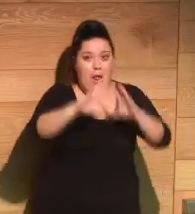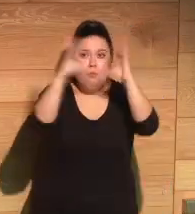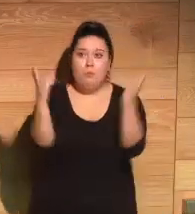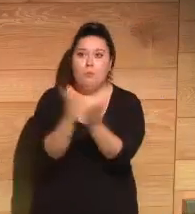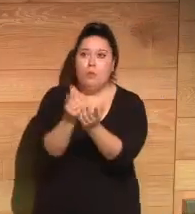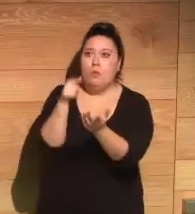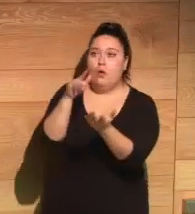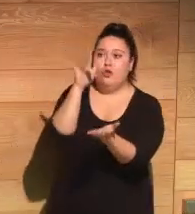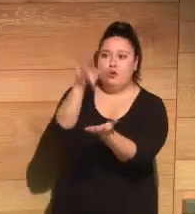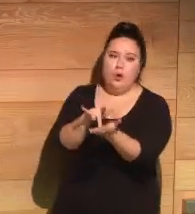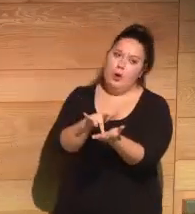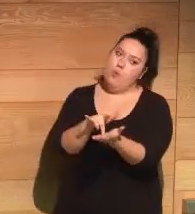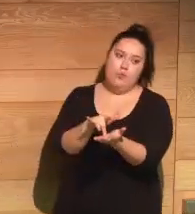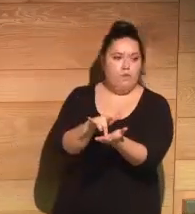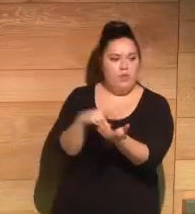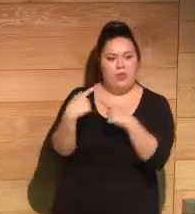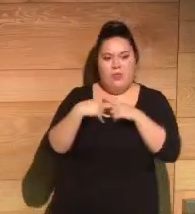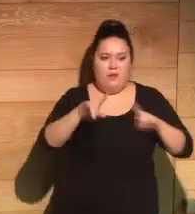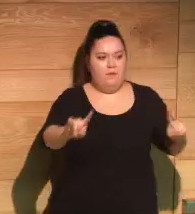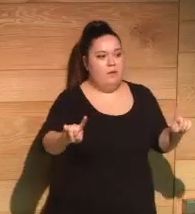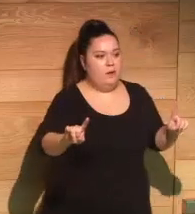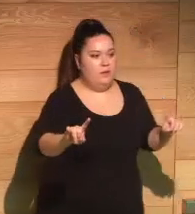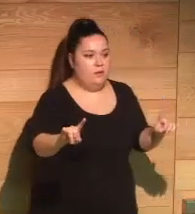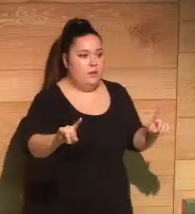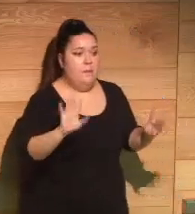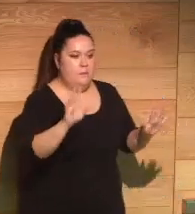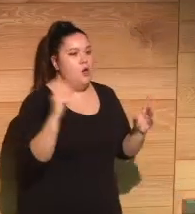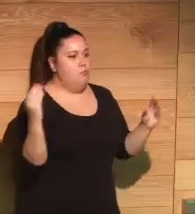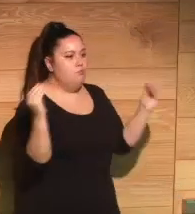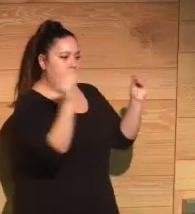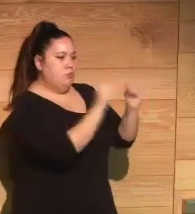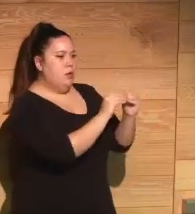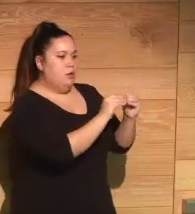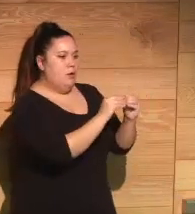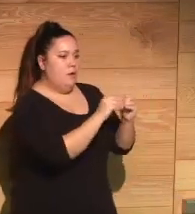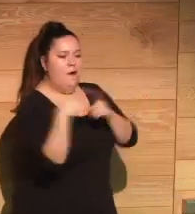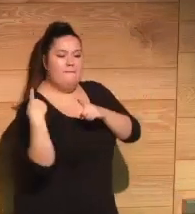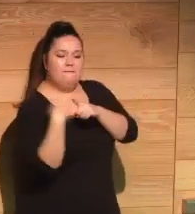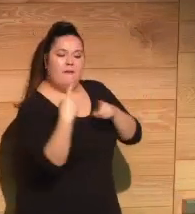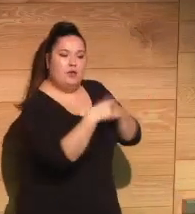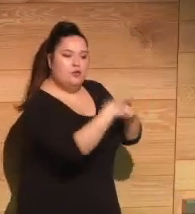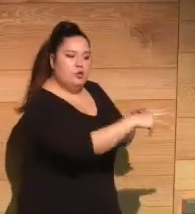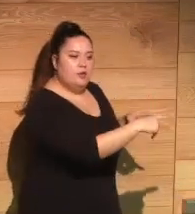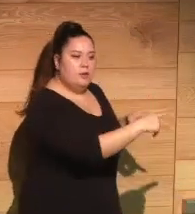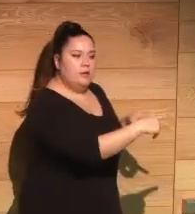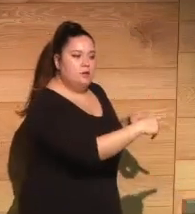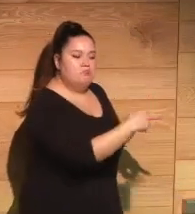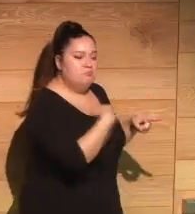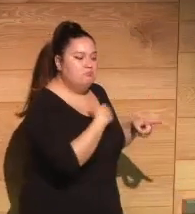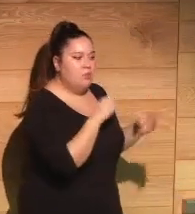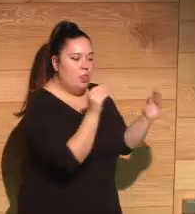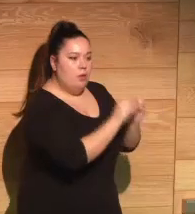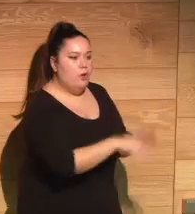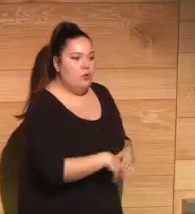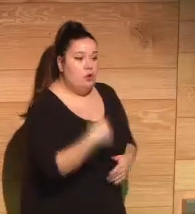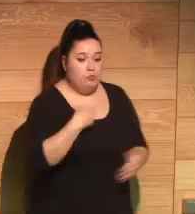van a encontrar, ¿no? Pero en lo otro yo estoy completamente de acuerdo que los otros factores, bueno, en mi caso yo crecí